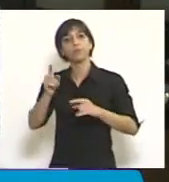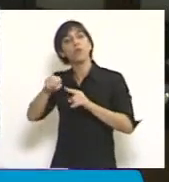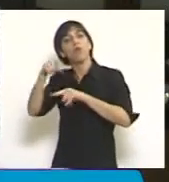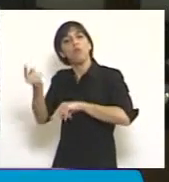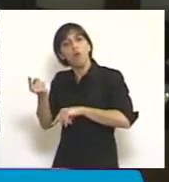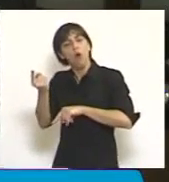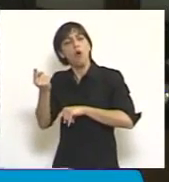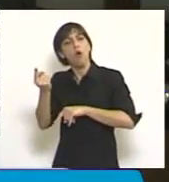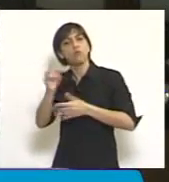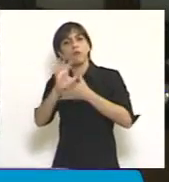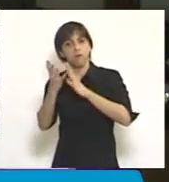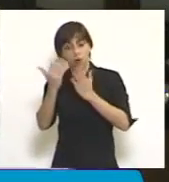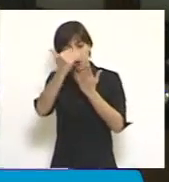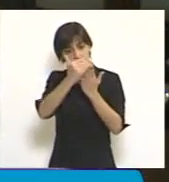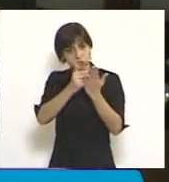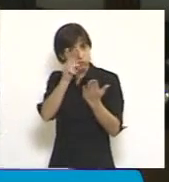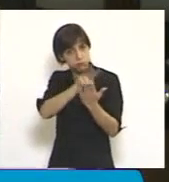Aparicio.